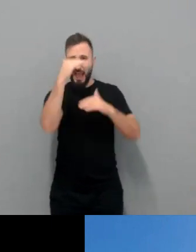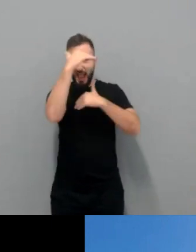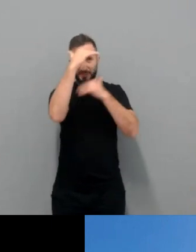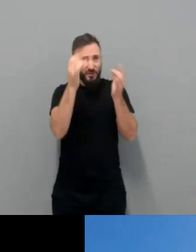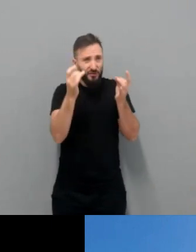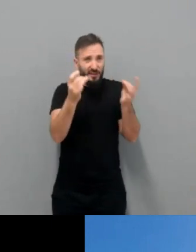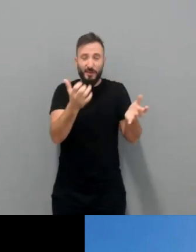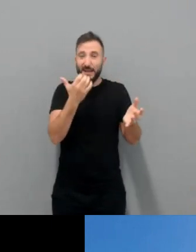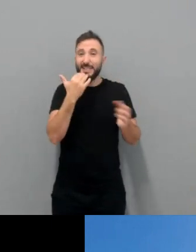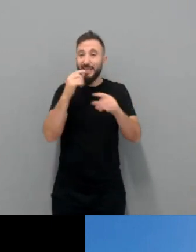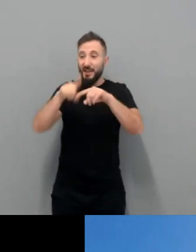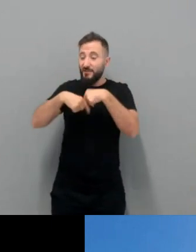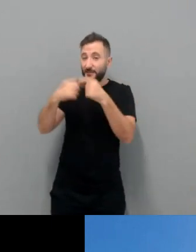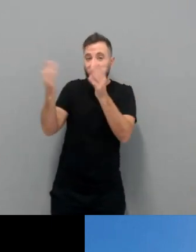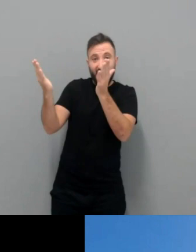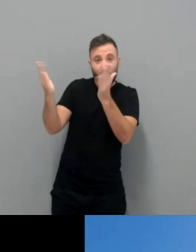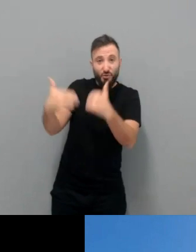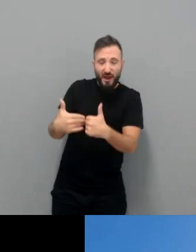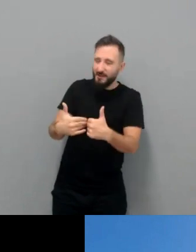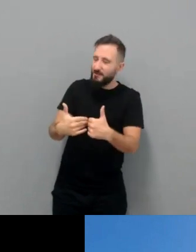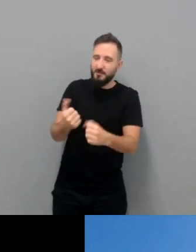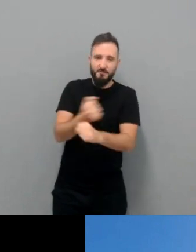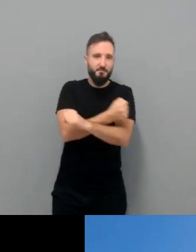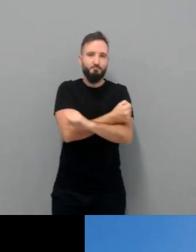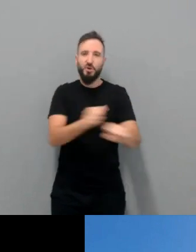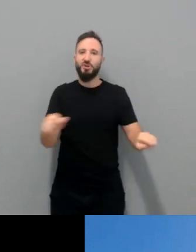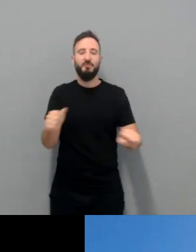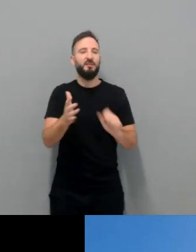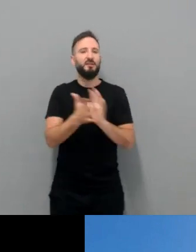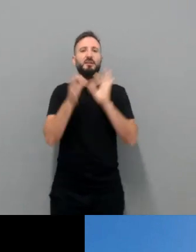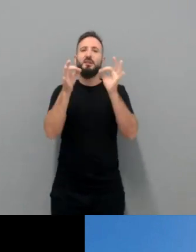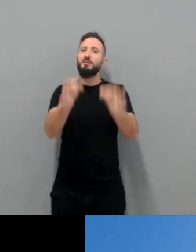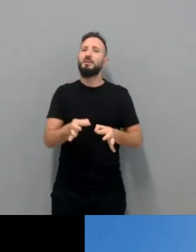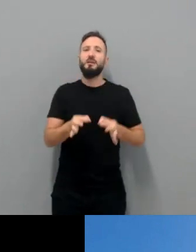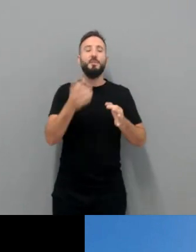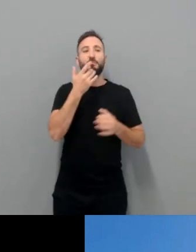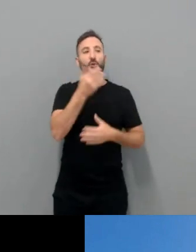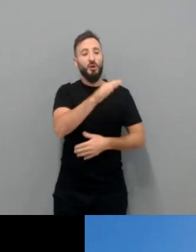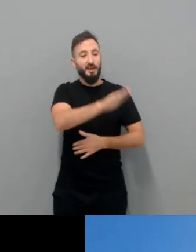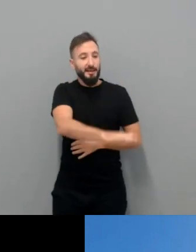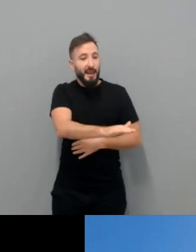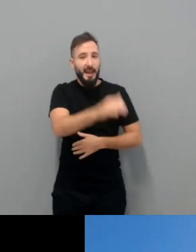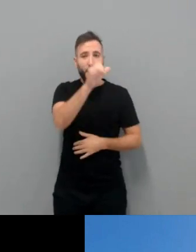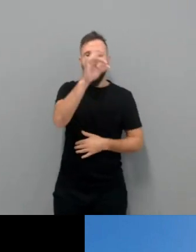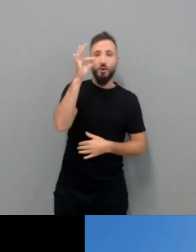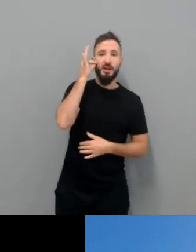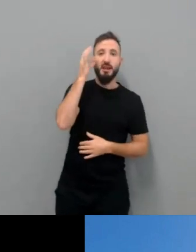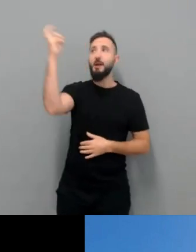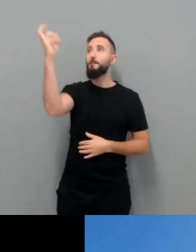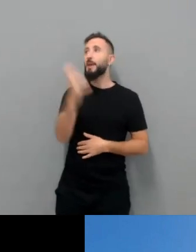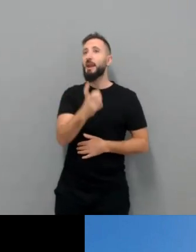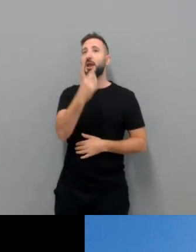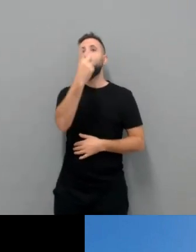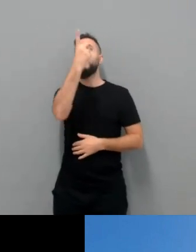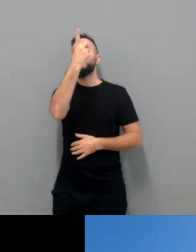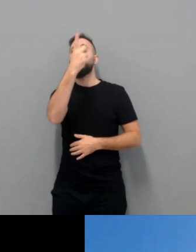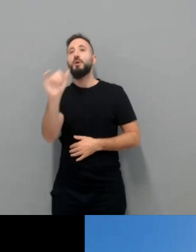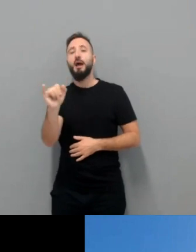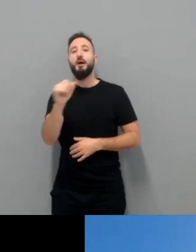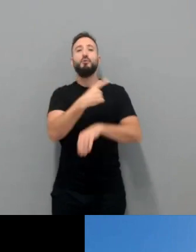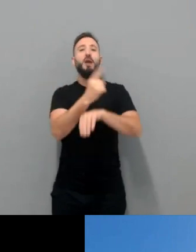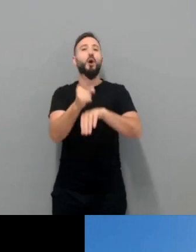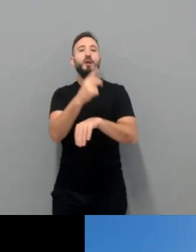la familia. Es que no, o sea, siempre decimos lo mismo, ¿no? El que un niño o una niña venga aquí una, dos, tres, cuatro horas a la semana, me da